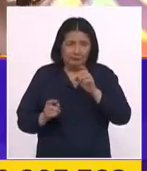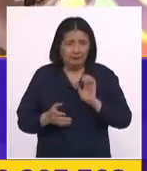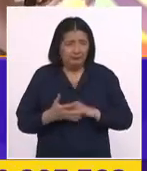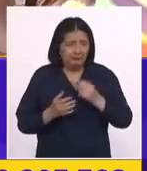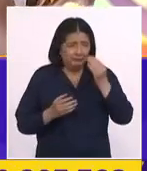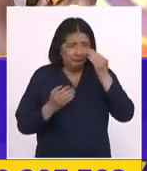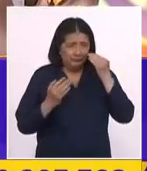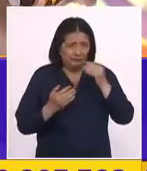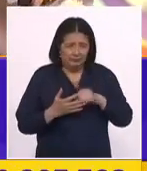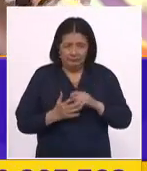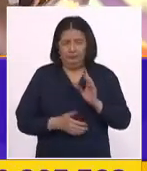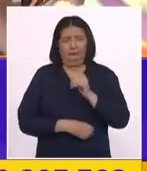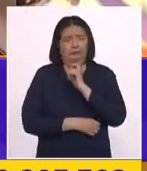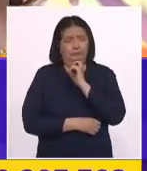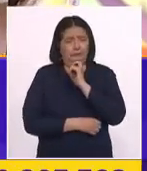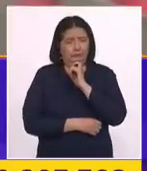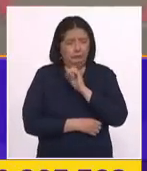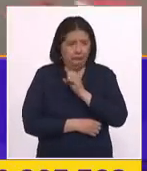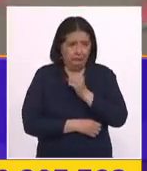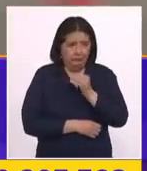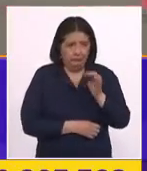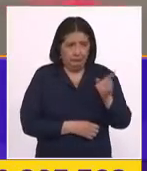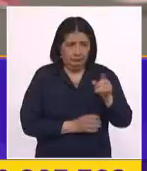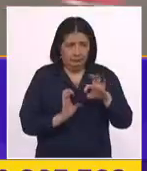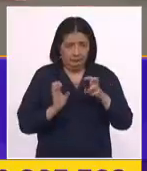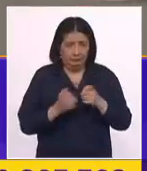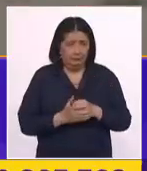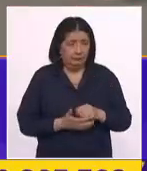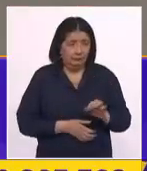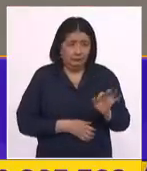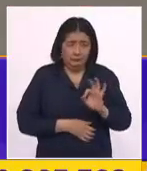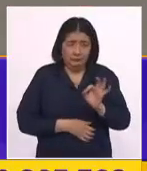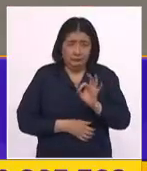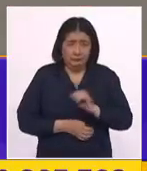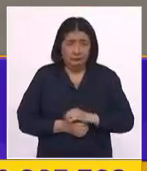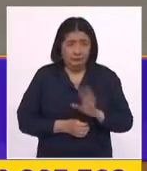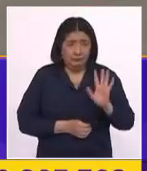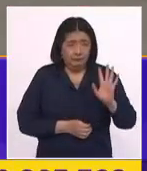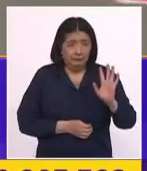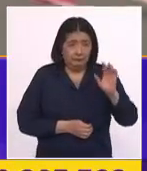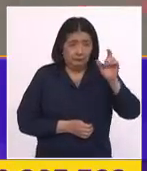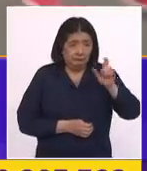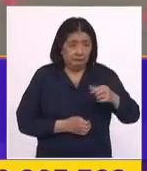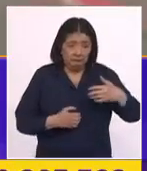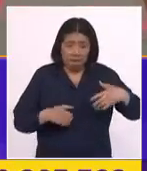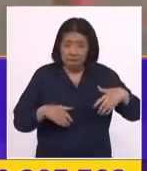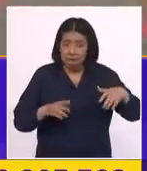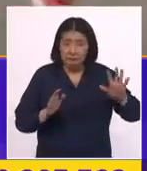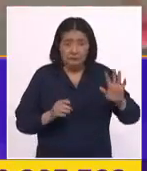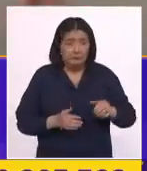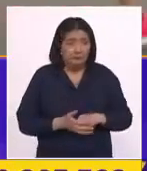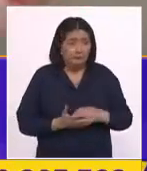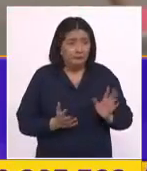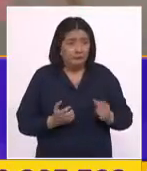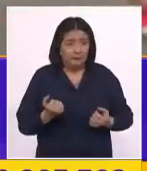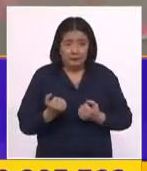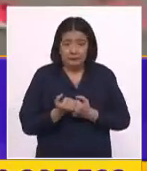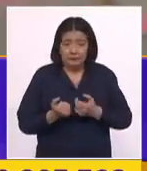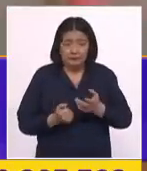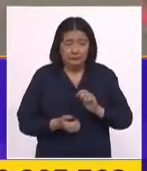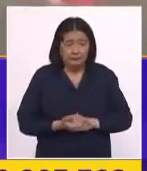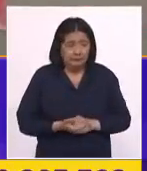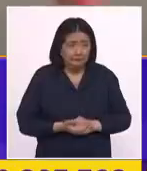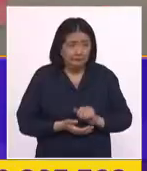Pues. Yo decía, definitivamente alguien de su equipo. No, ha sido un... Espontáneo. Así es, ha sido una persona que fue apoyar